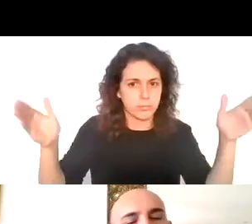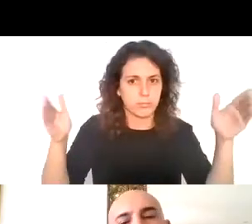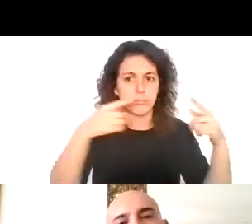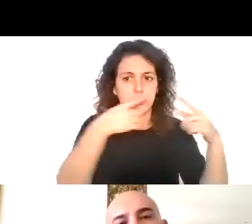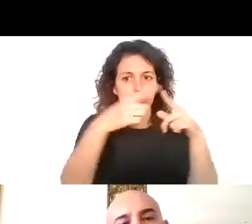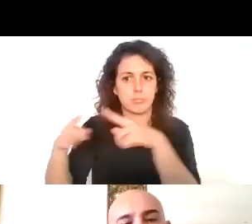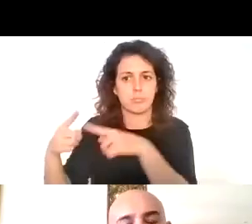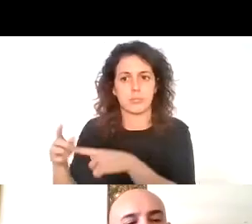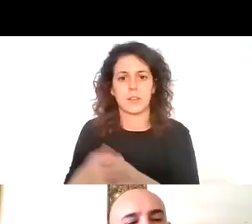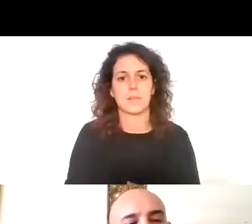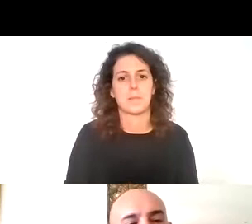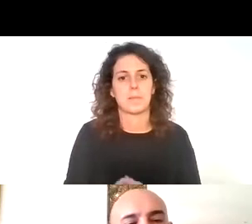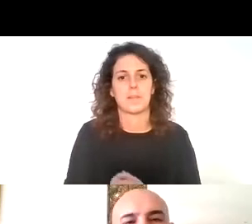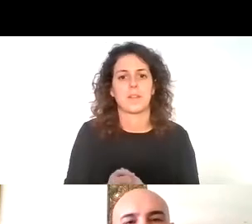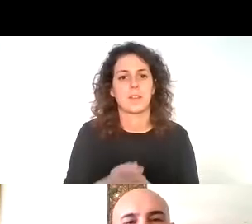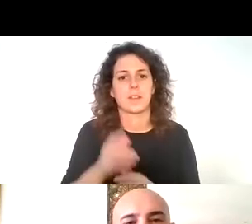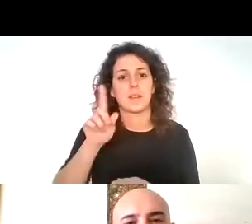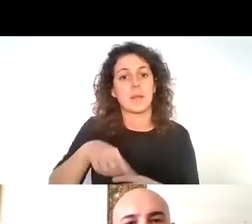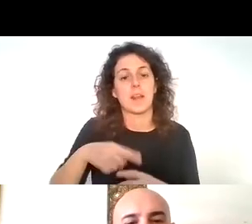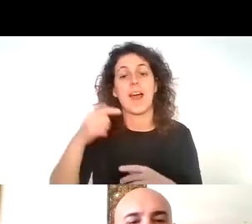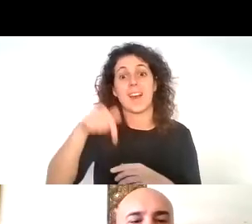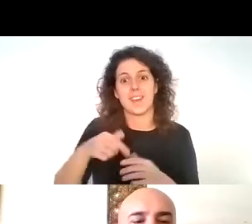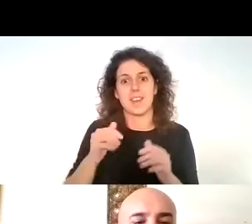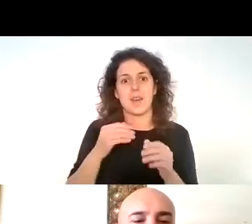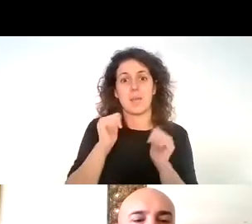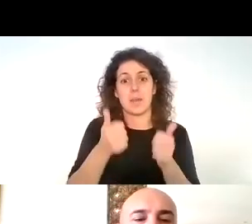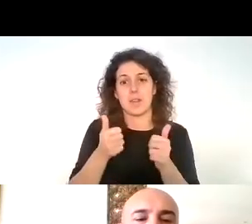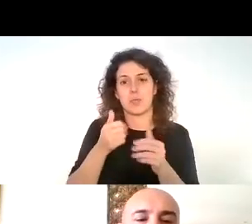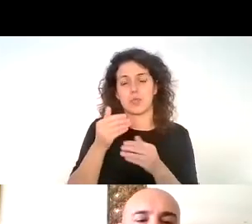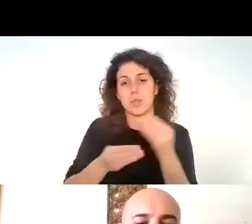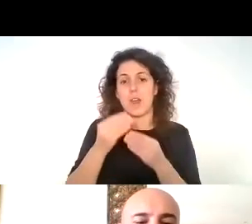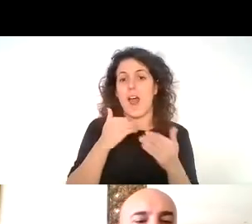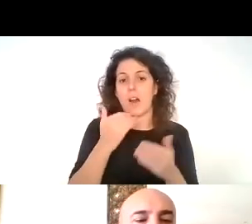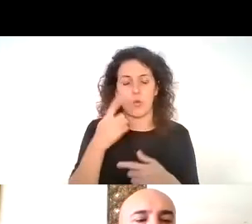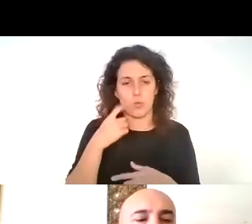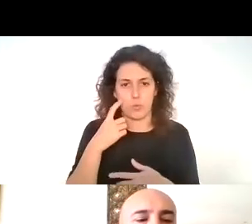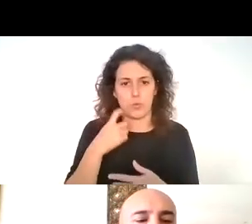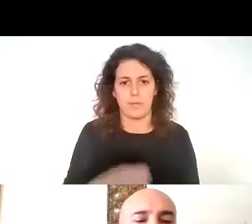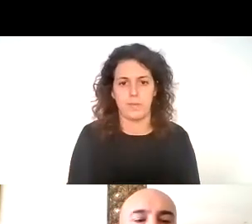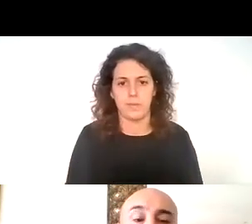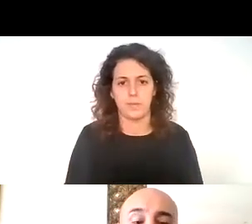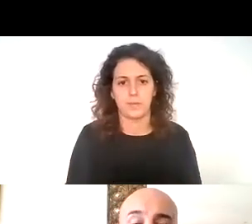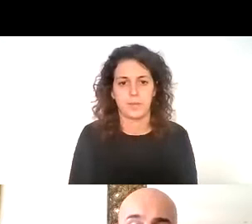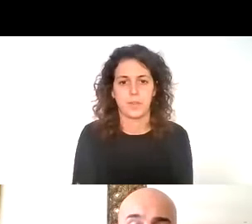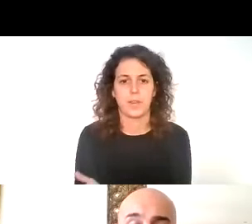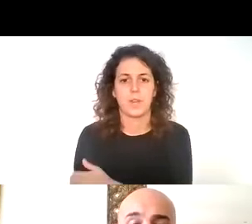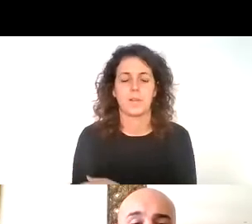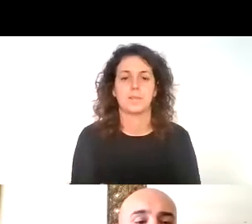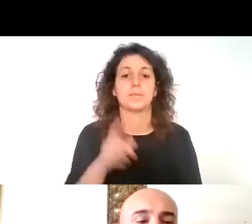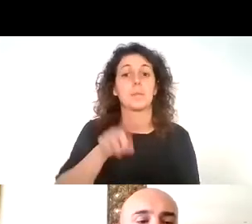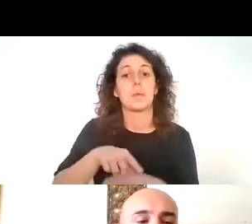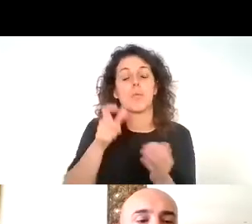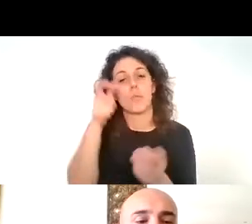de oficializarse su uso. La Alfaz hace muchos años tuvo claro que las patas sobre las que este municipio debía